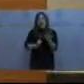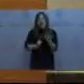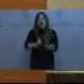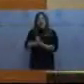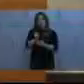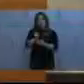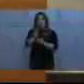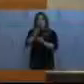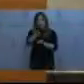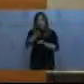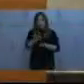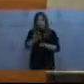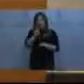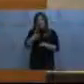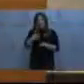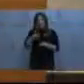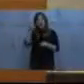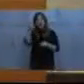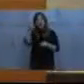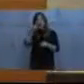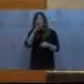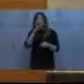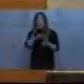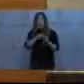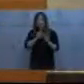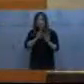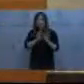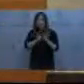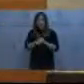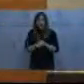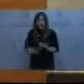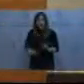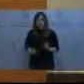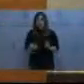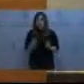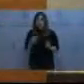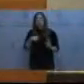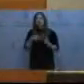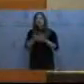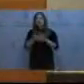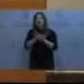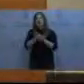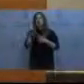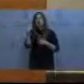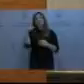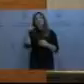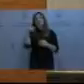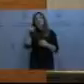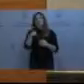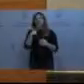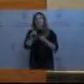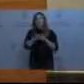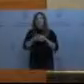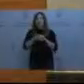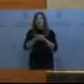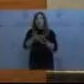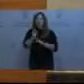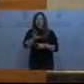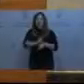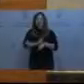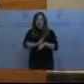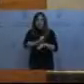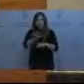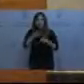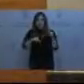que ya no se llama de Agricultura y Ganadería, y me estoy refiriendo, señor presidente, a la Consejería de